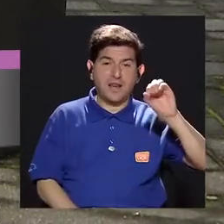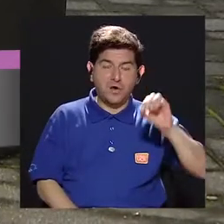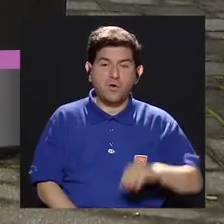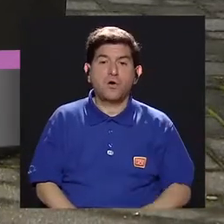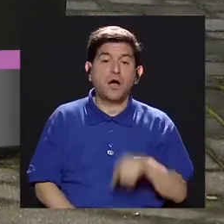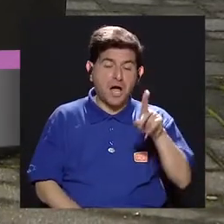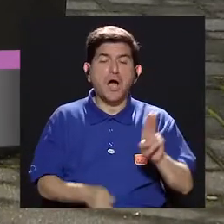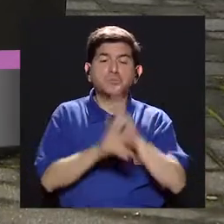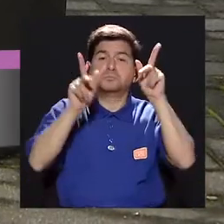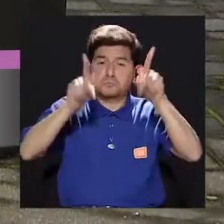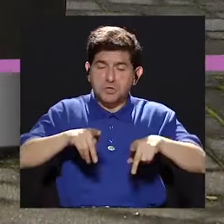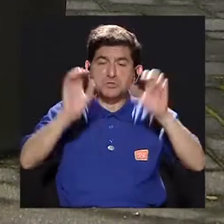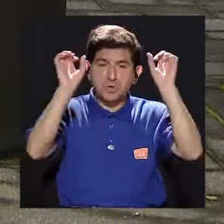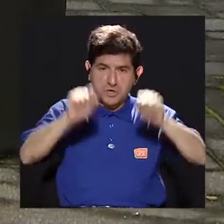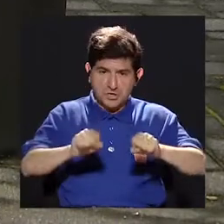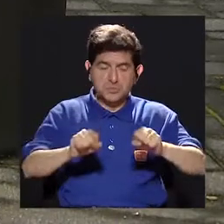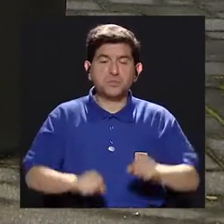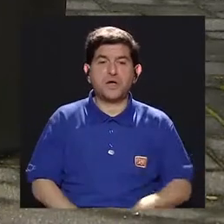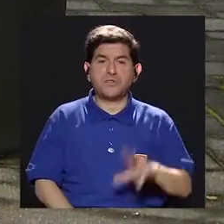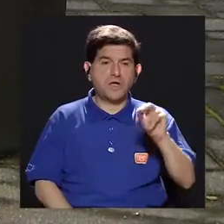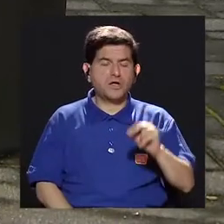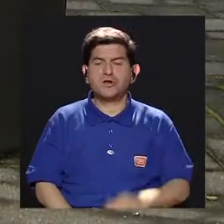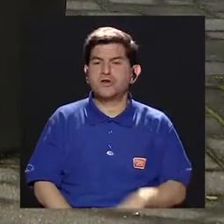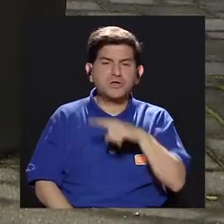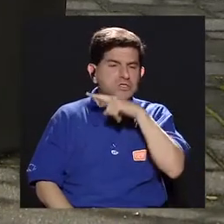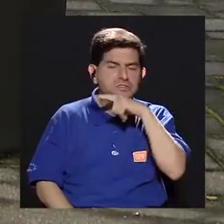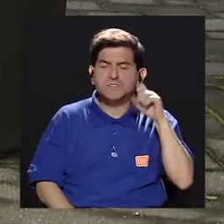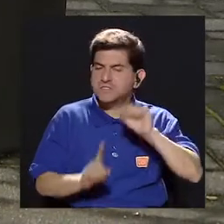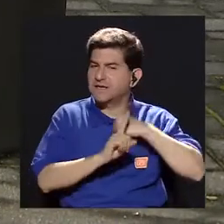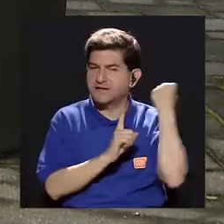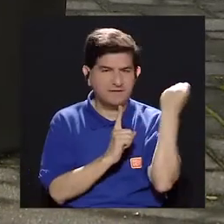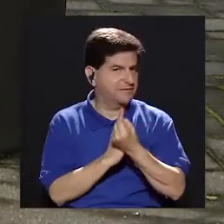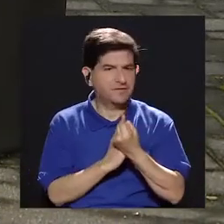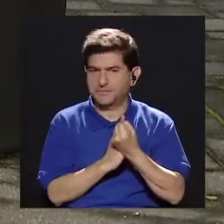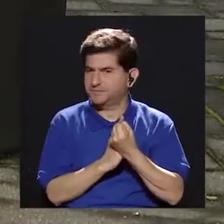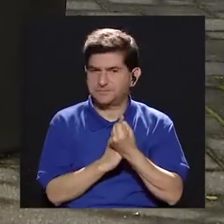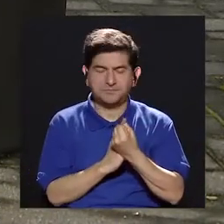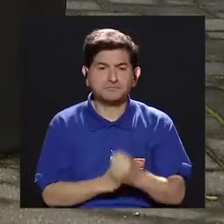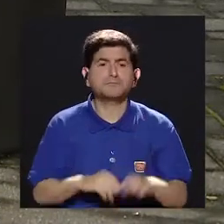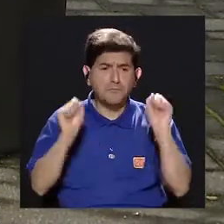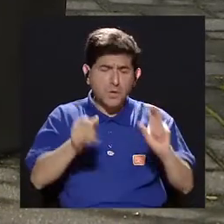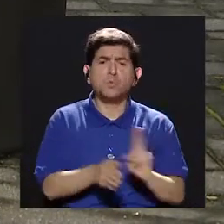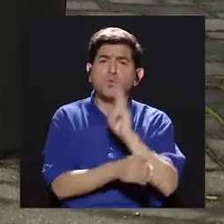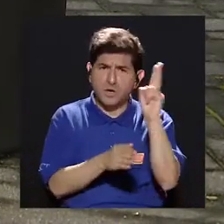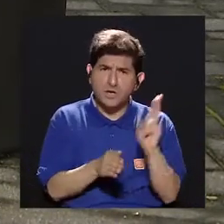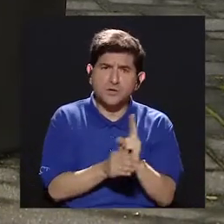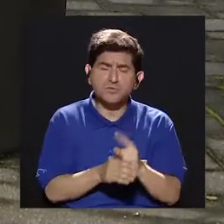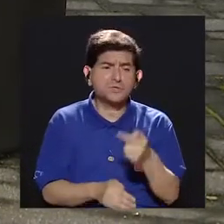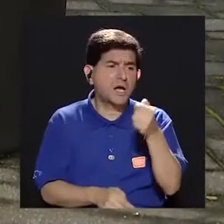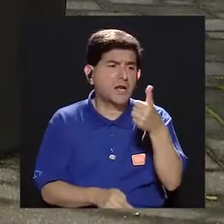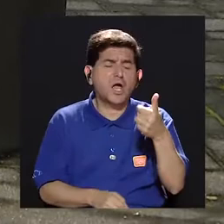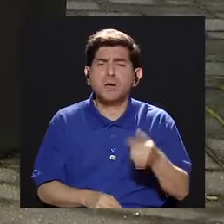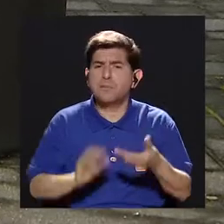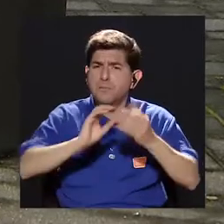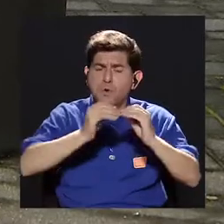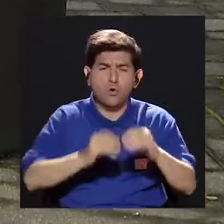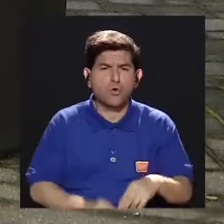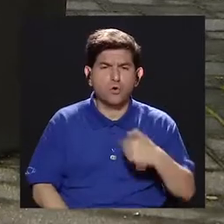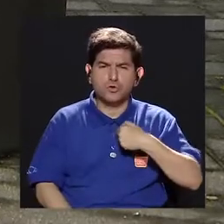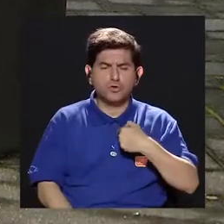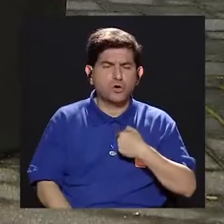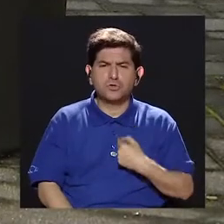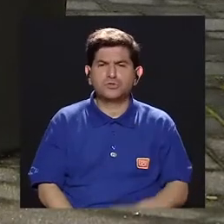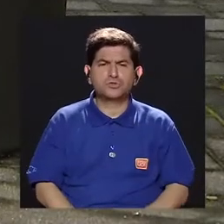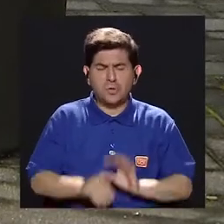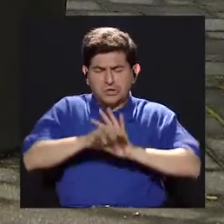puede usar las personas que no padecen de resequedad. Y lo pueden usar en poca cantidad. No es que